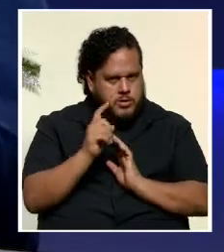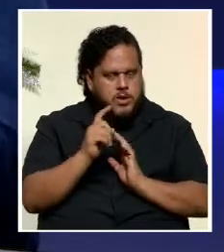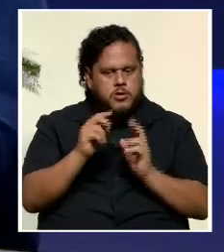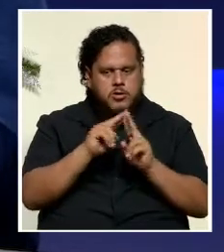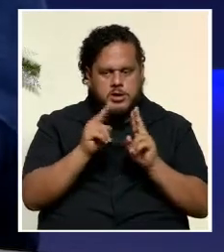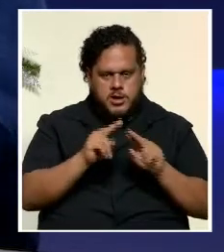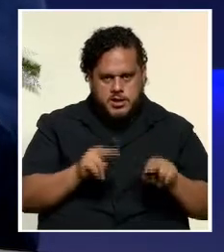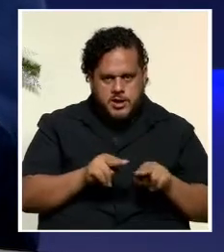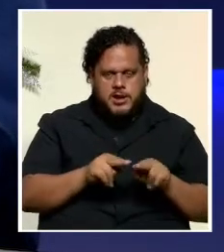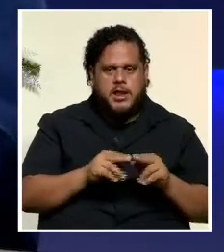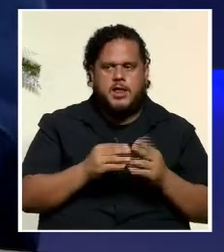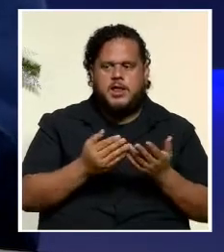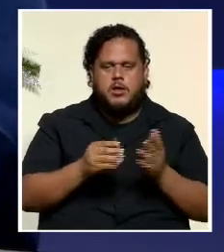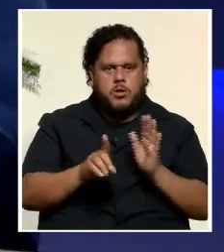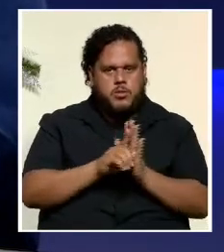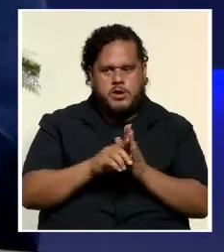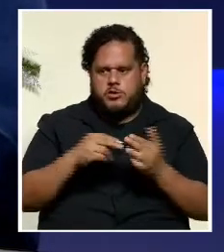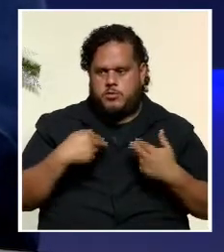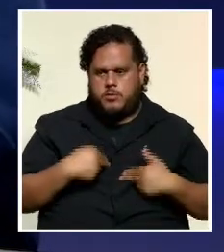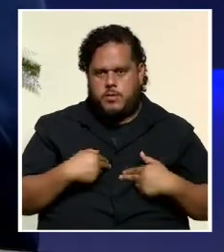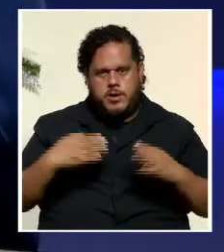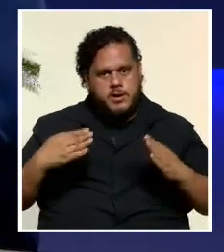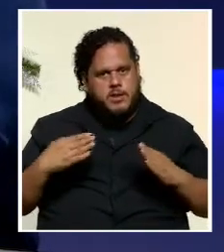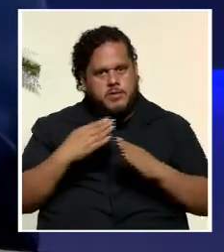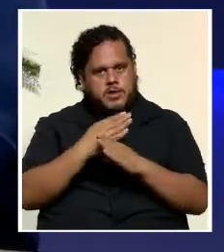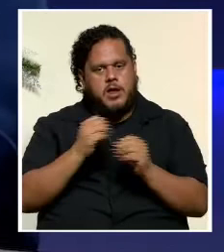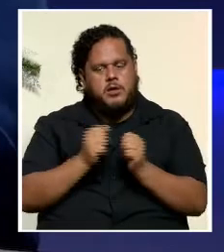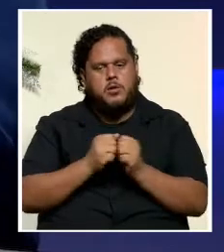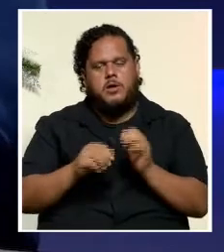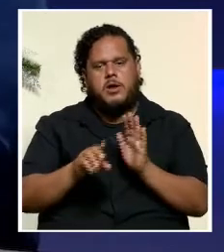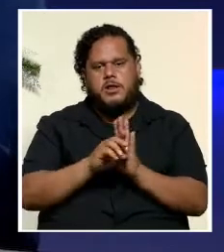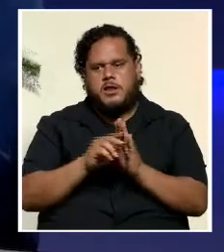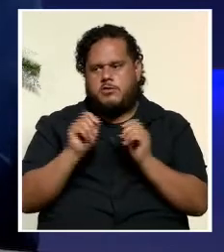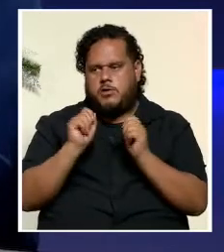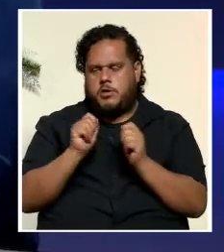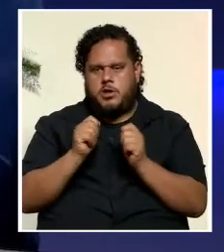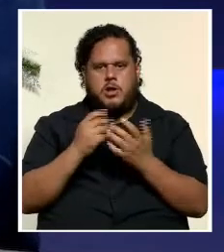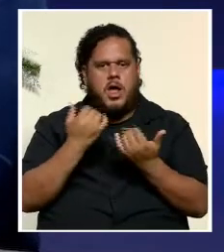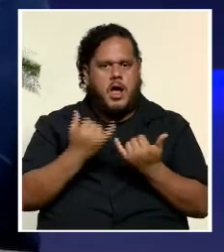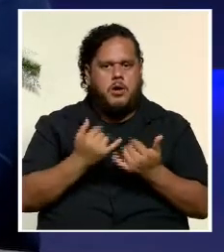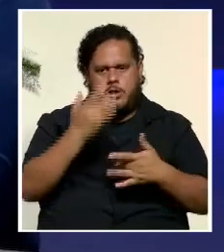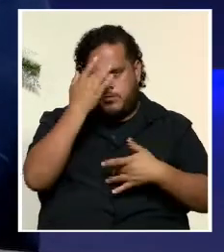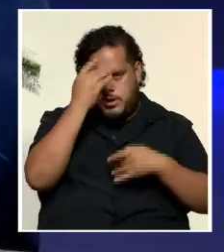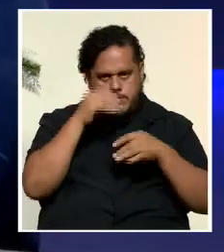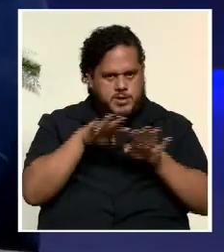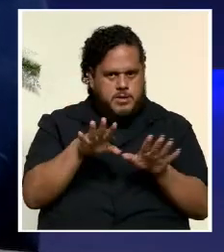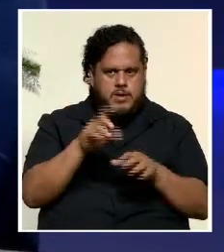relación transversal con el derecho a la educación, ahora con la pandemia y la necesidad de tener